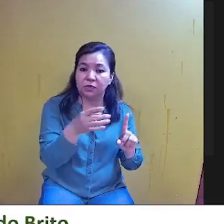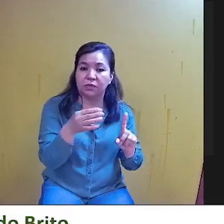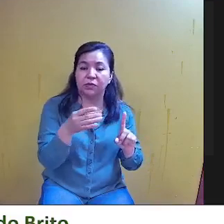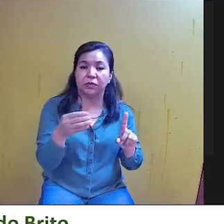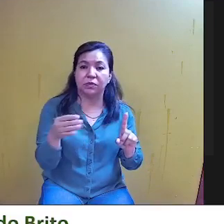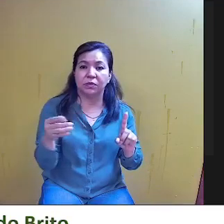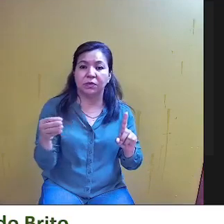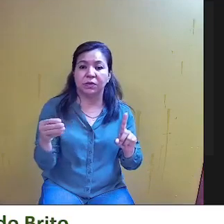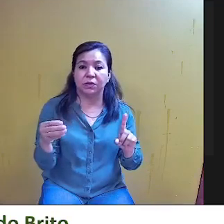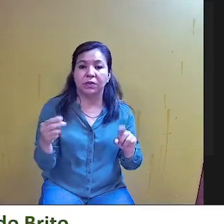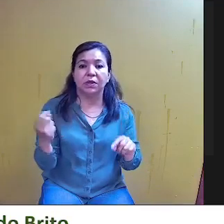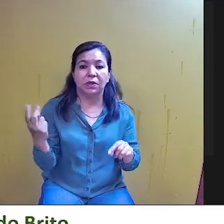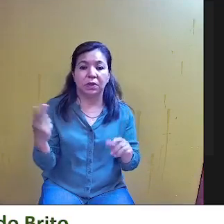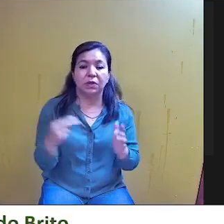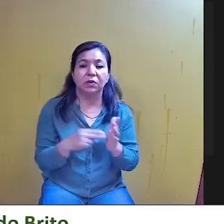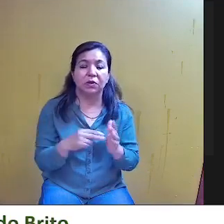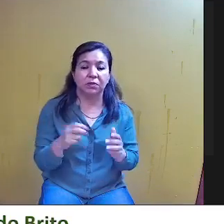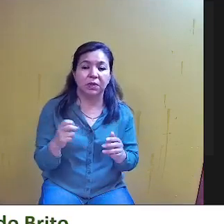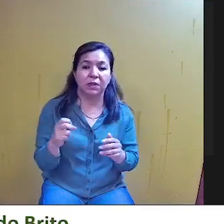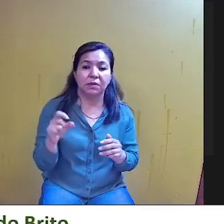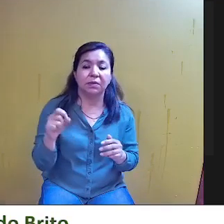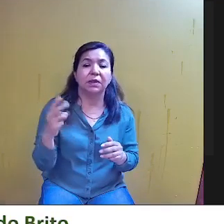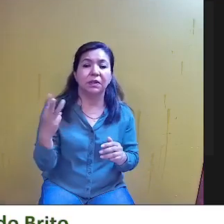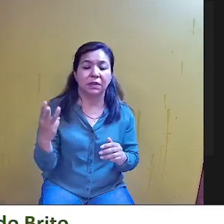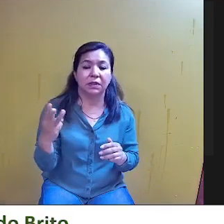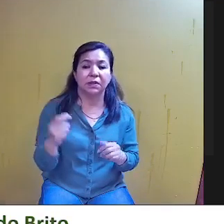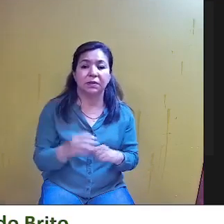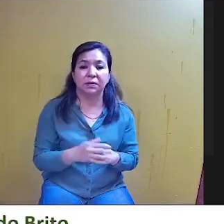TE/GEC/077, también de 2023,